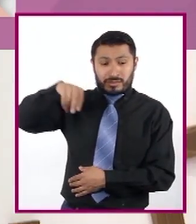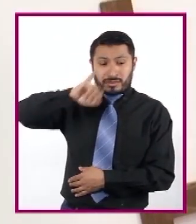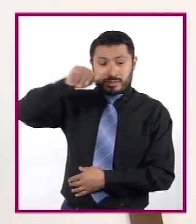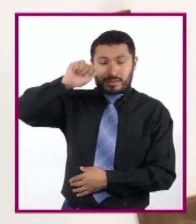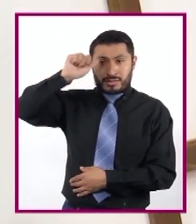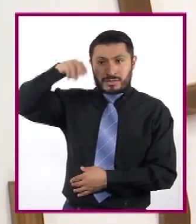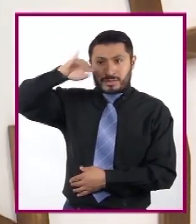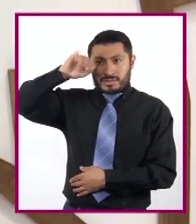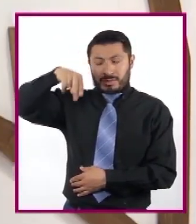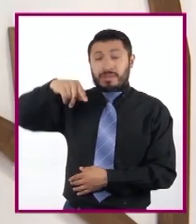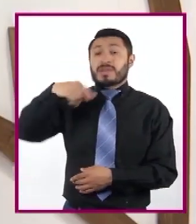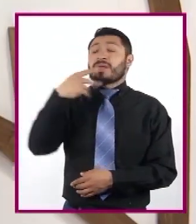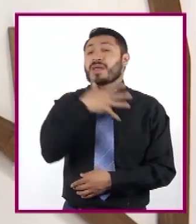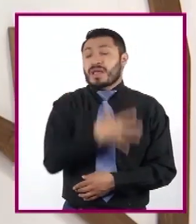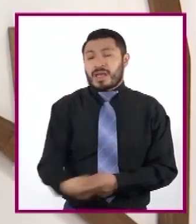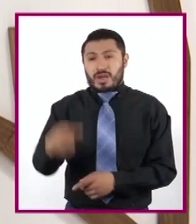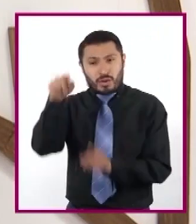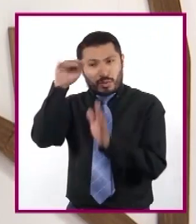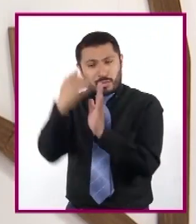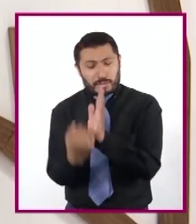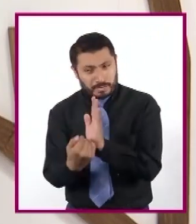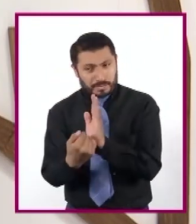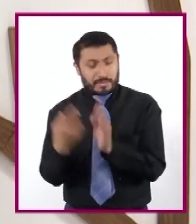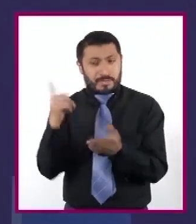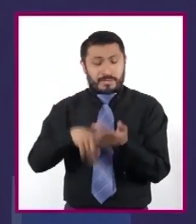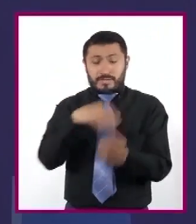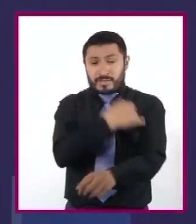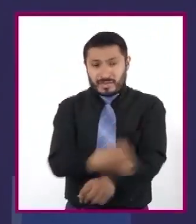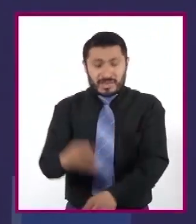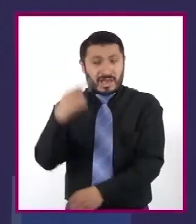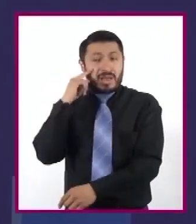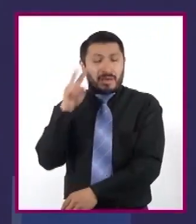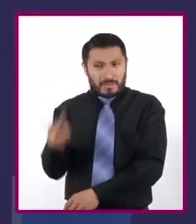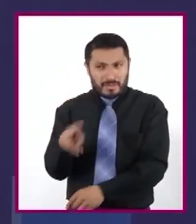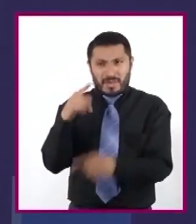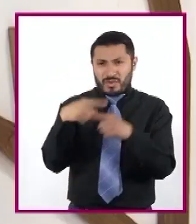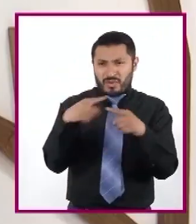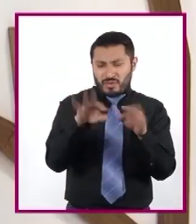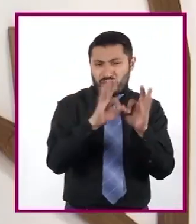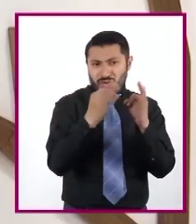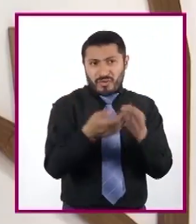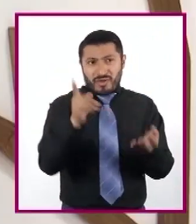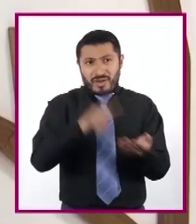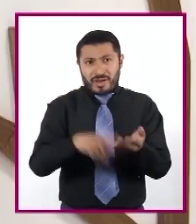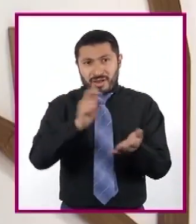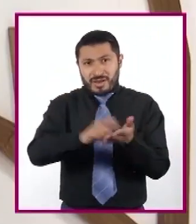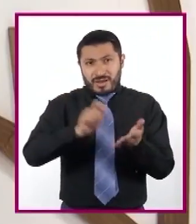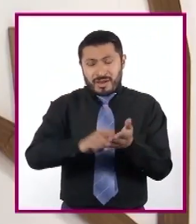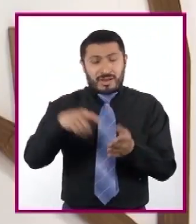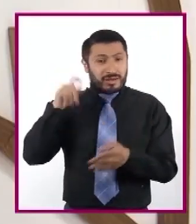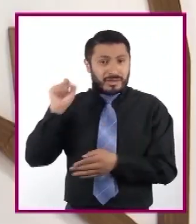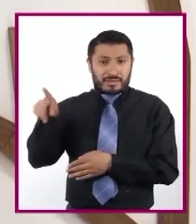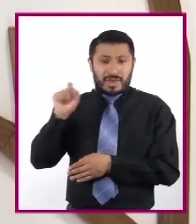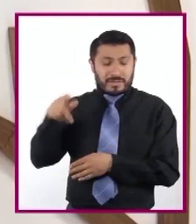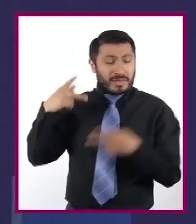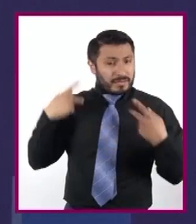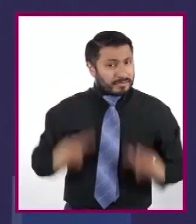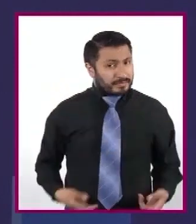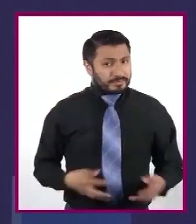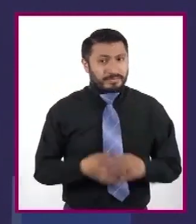familia. ¿Ya se dieron cuenta cuántas formas diferentes se utilizaron en la biografía para nombrar a Thomas Alva